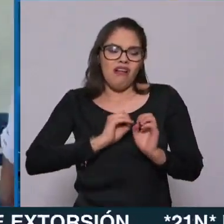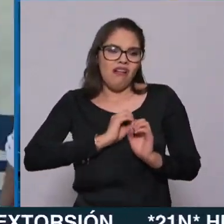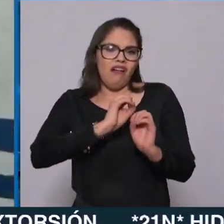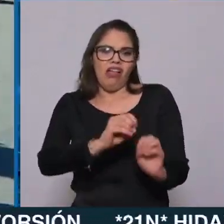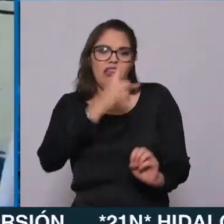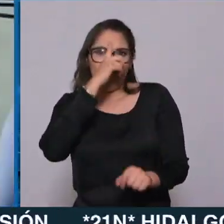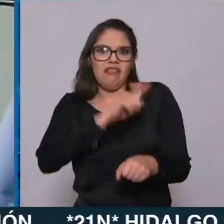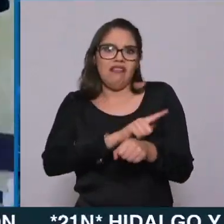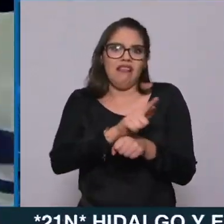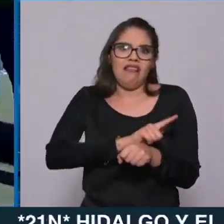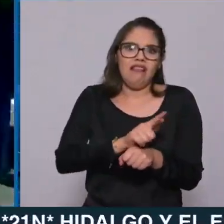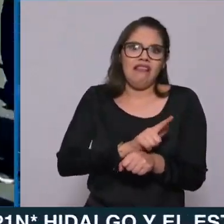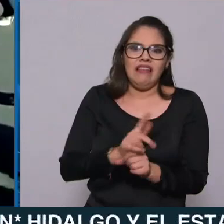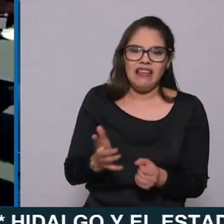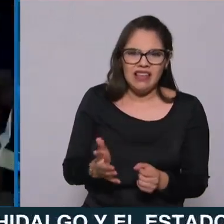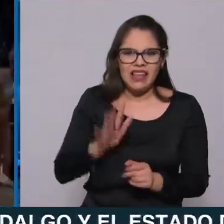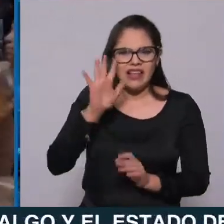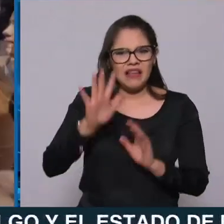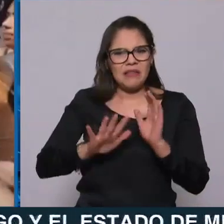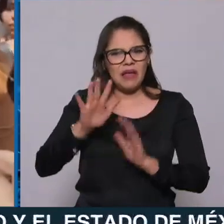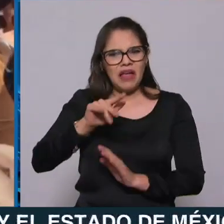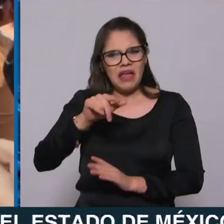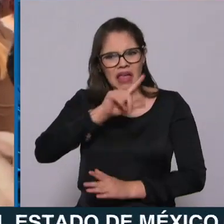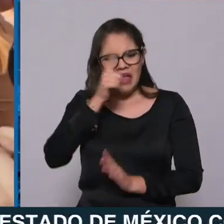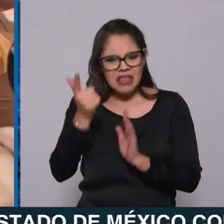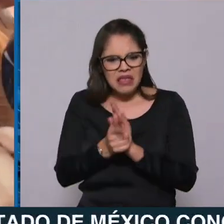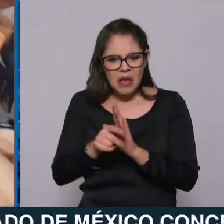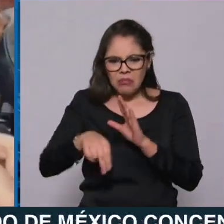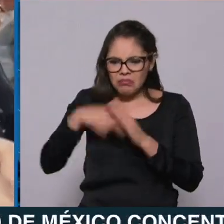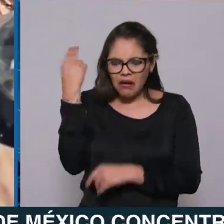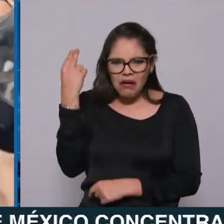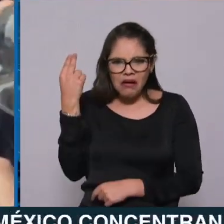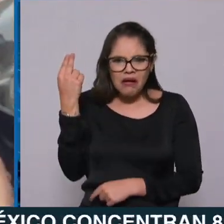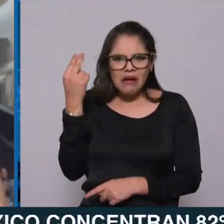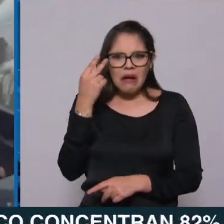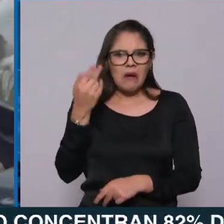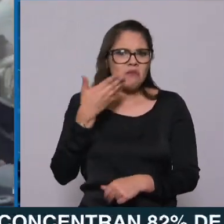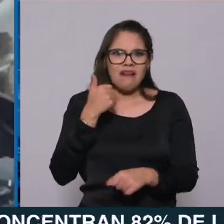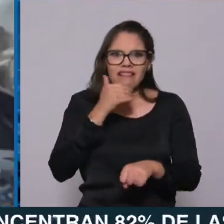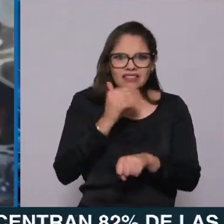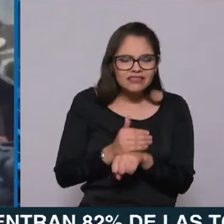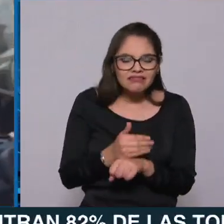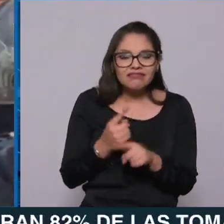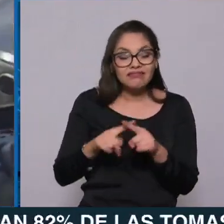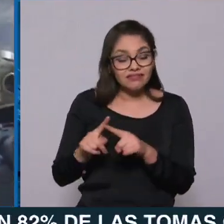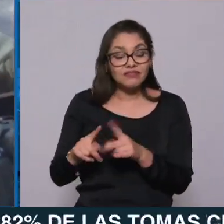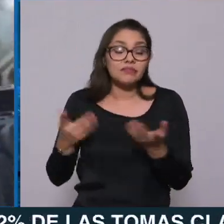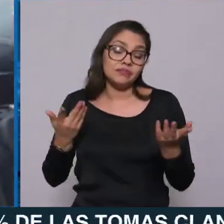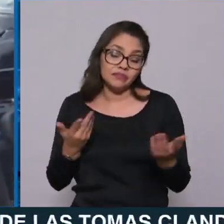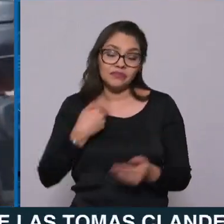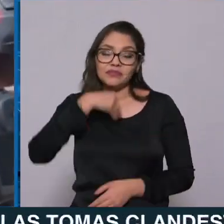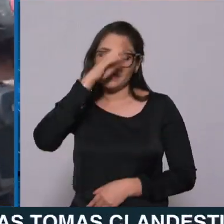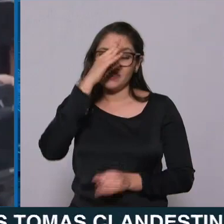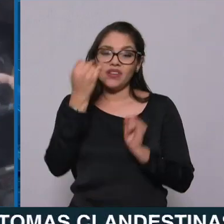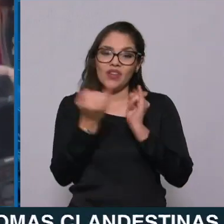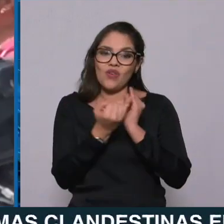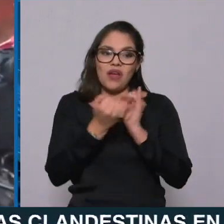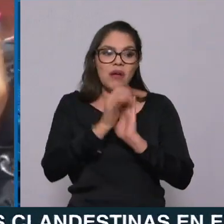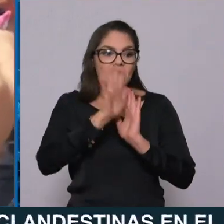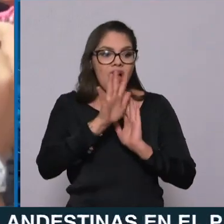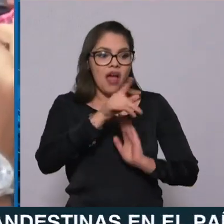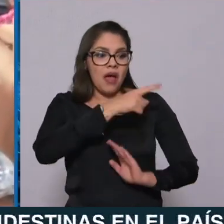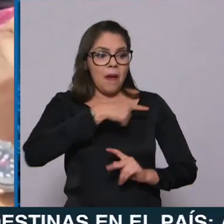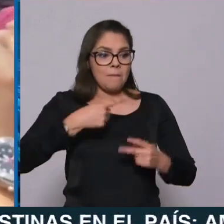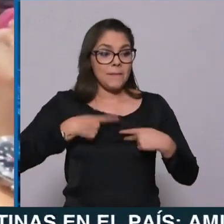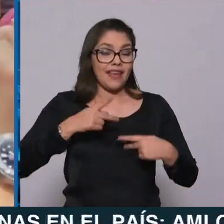donde se da más como el vacío legal, como la impunidad. Y creo que tiene que ver con una actitud homofóbica de los